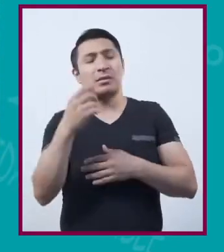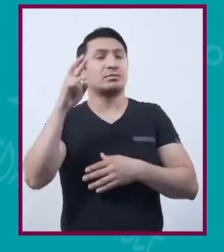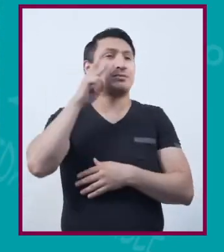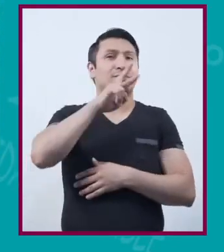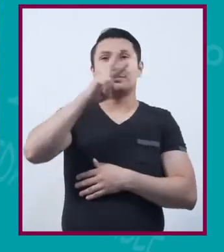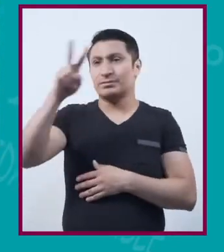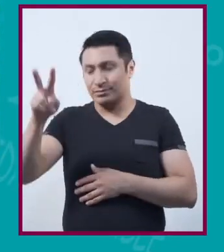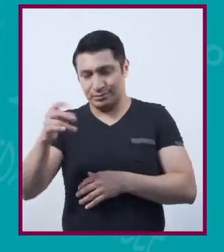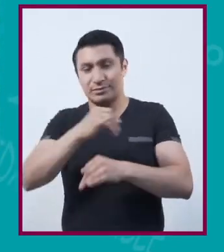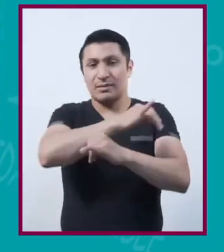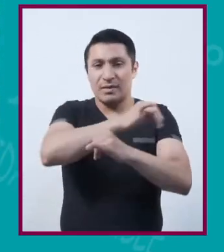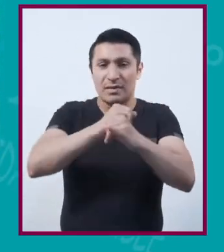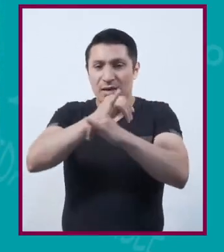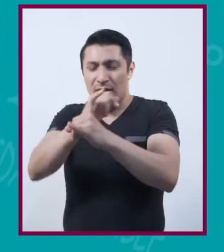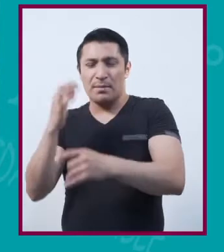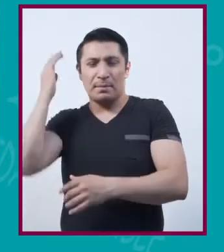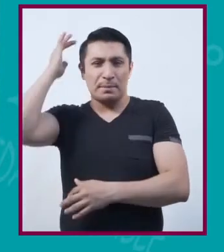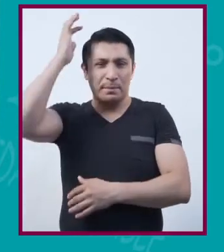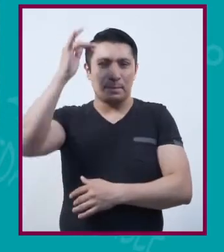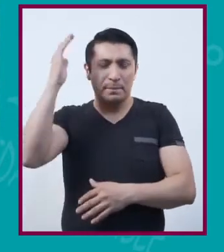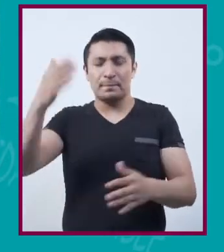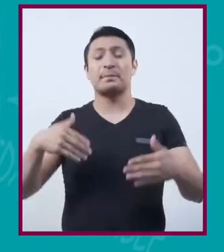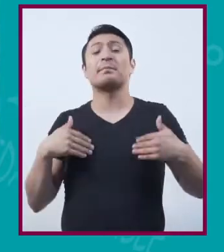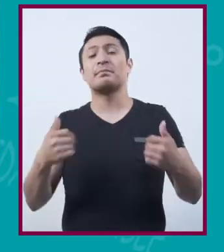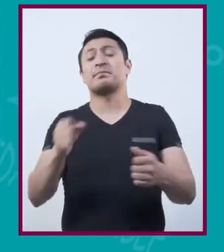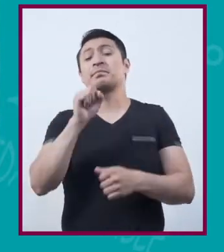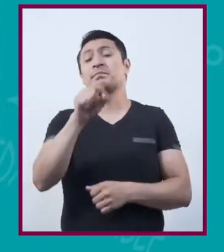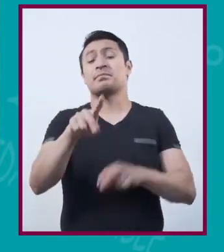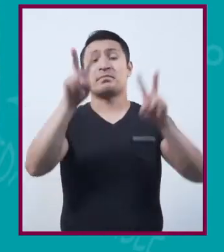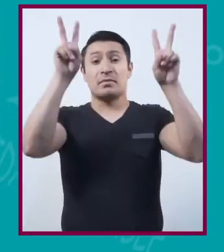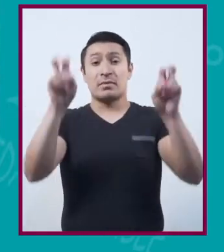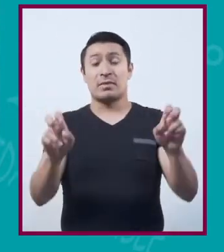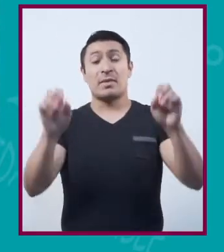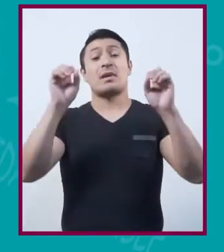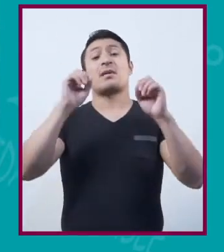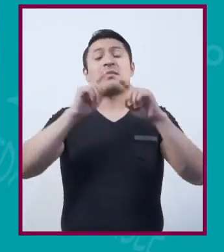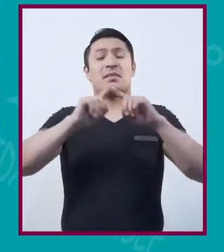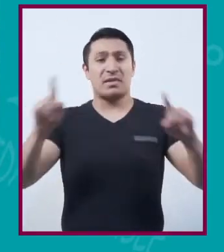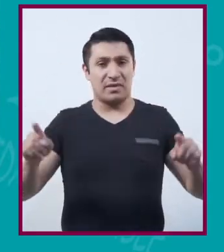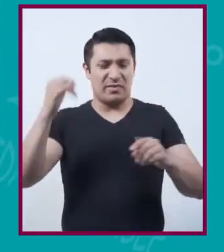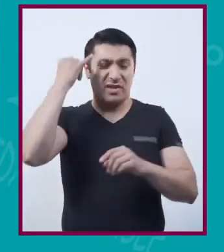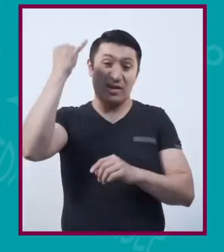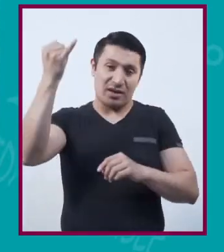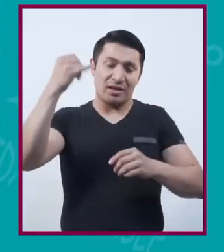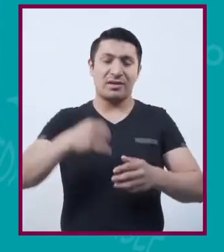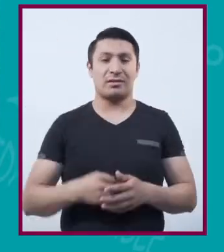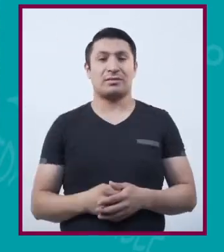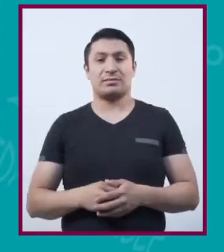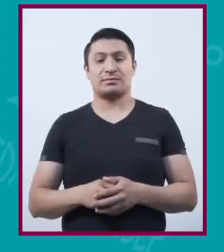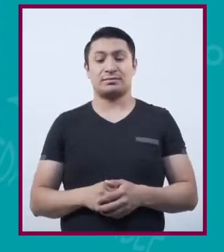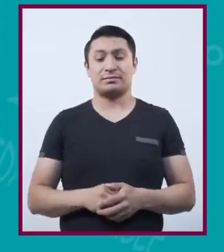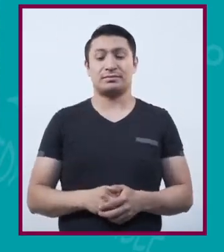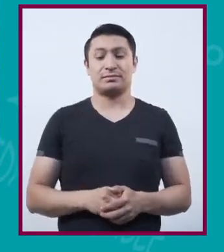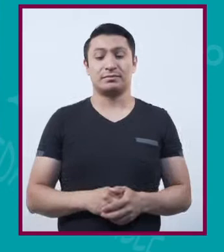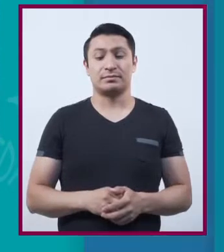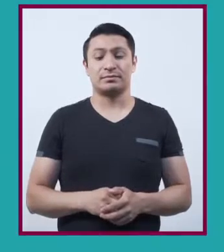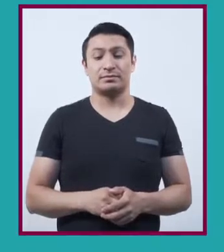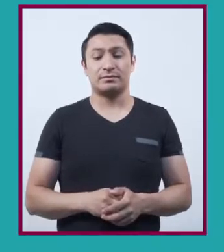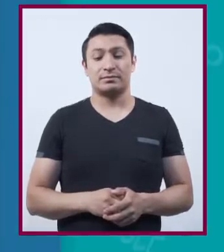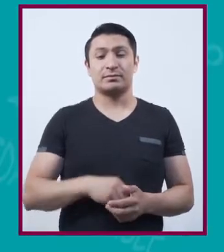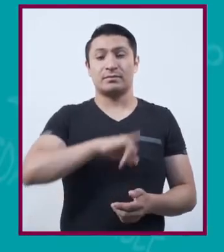y estudiantes a observar, estudiar, analizar y comprender ese mismo tema o acontecimiento desde otros puntos de